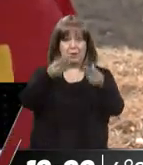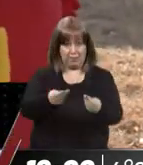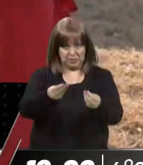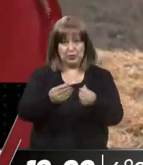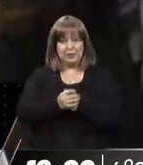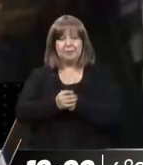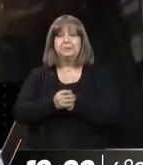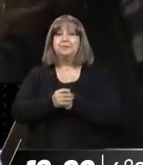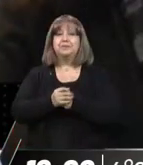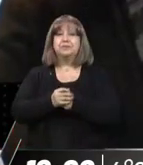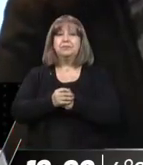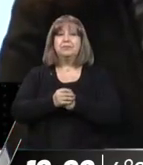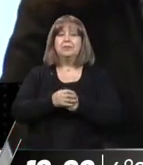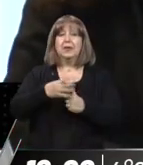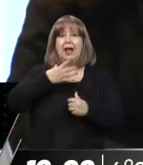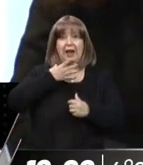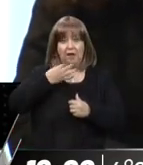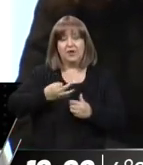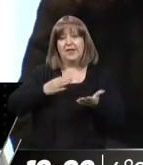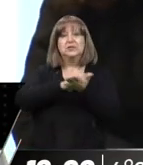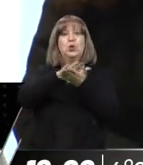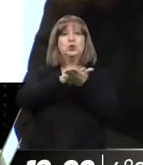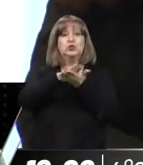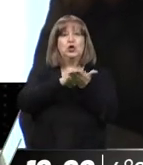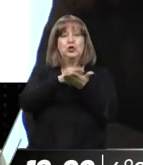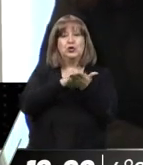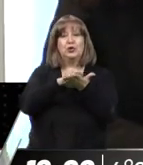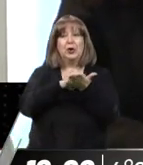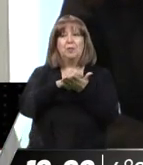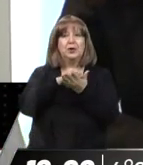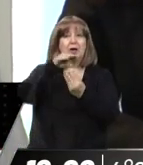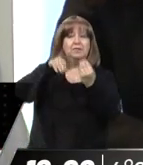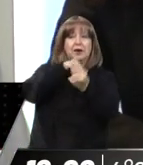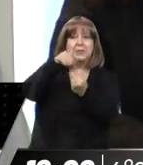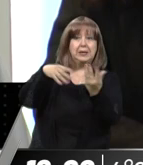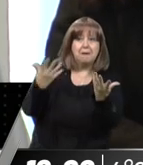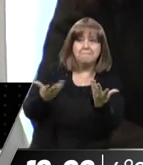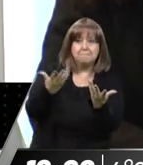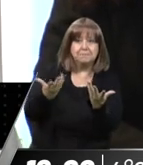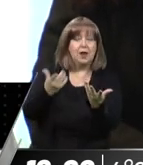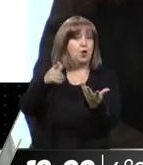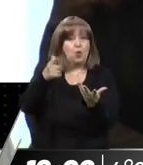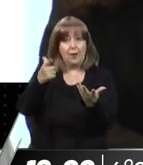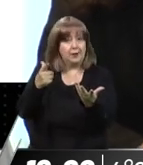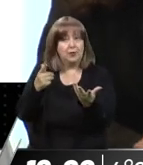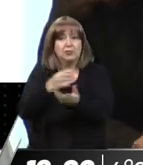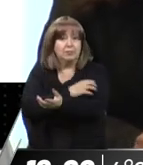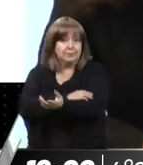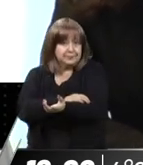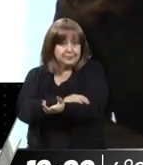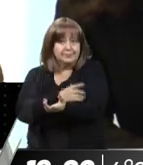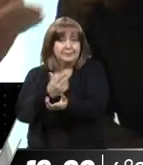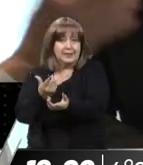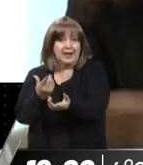verdad es una solución a un montón de familias que tenemos ahí en la comunidad, que les